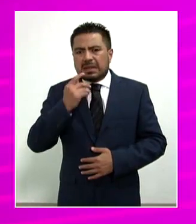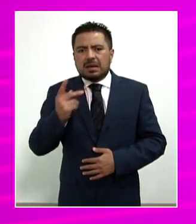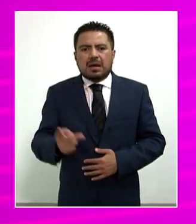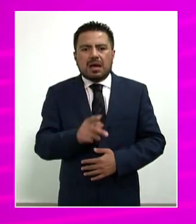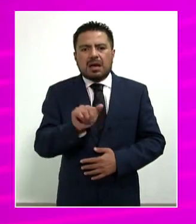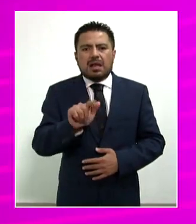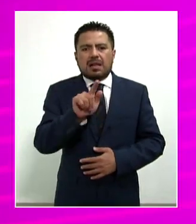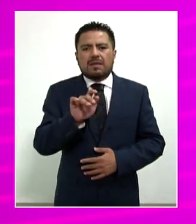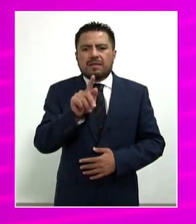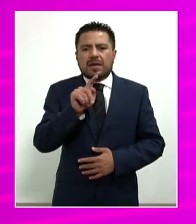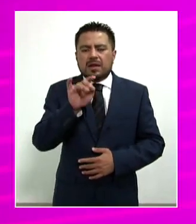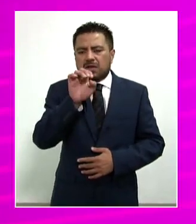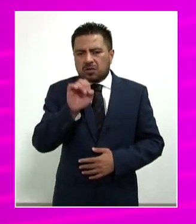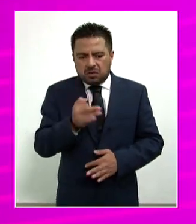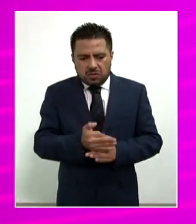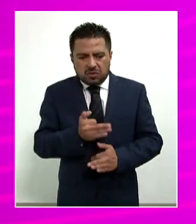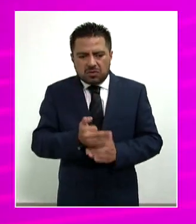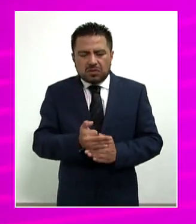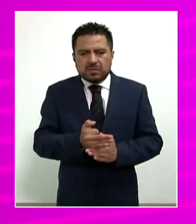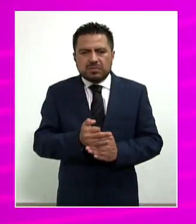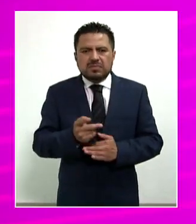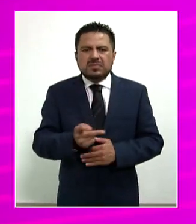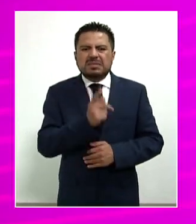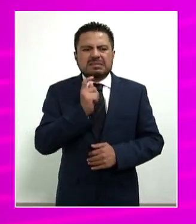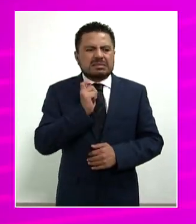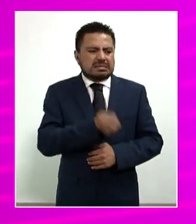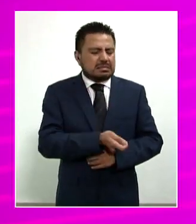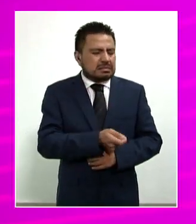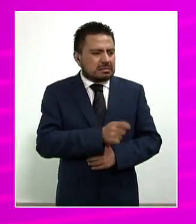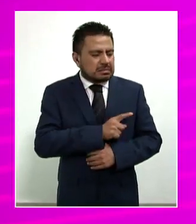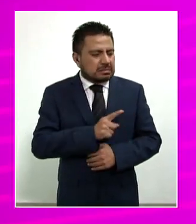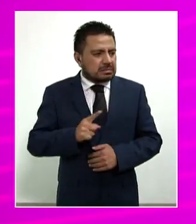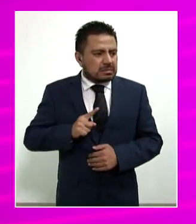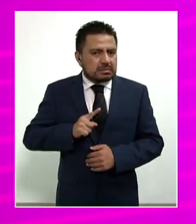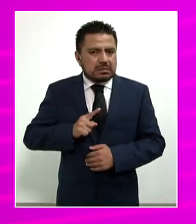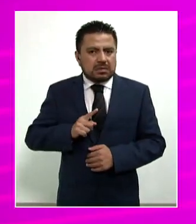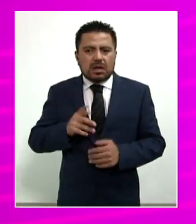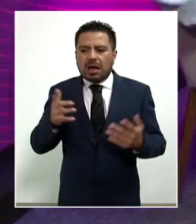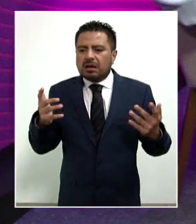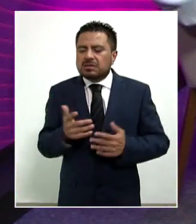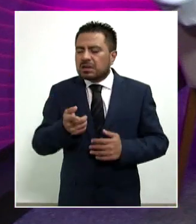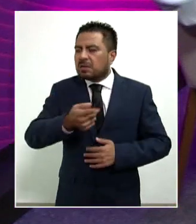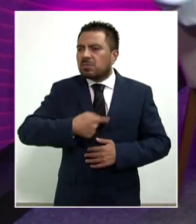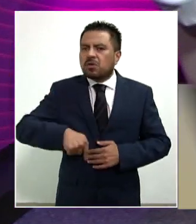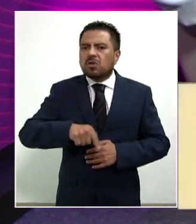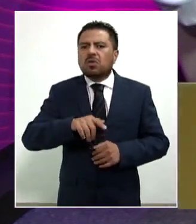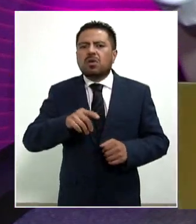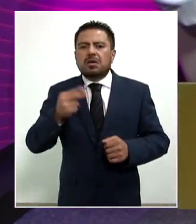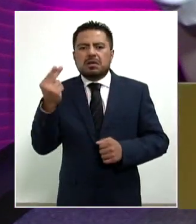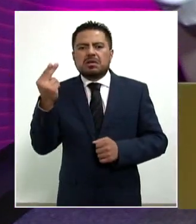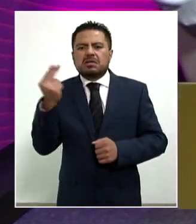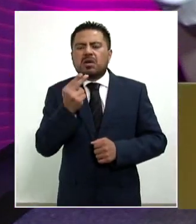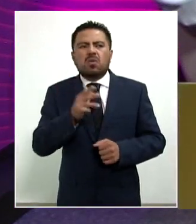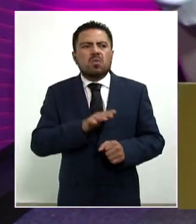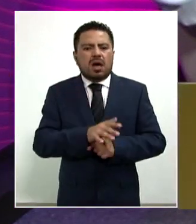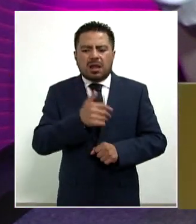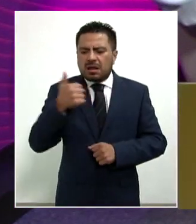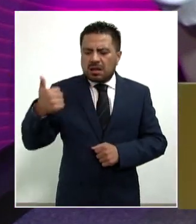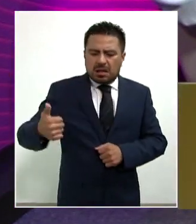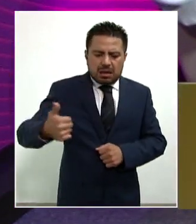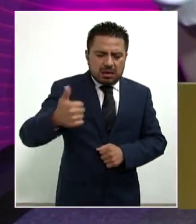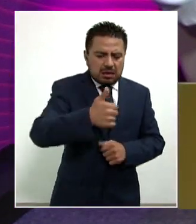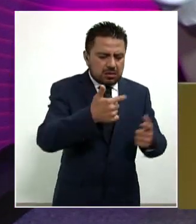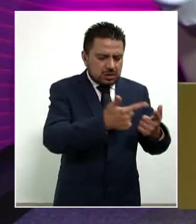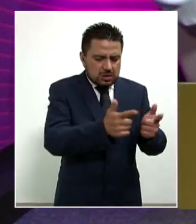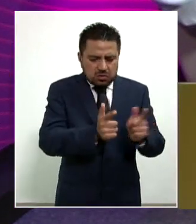preguntarte, Alberto, ¿a qué se debe? Pero también, ¿qué hacemos? ¿Qué tiene que dar cada quien, cada